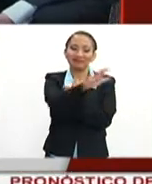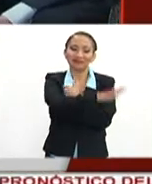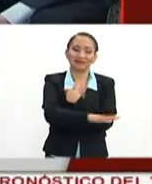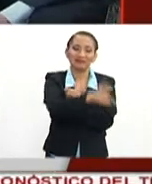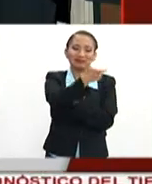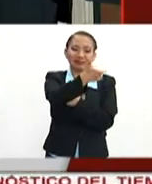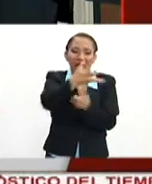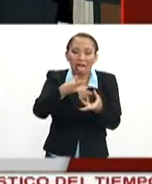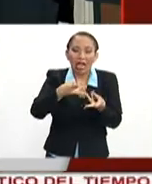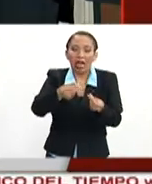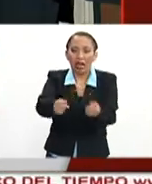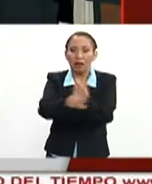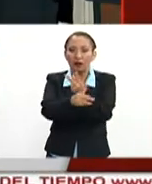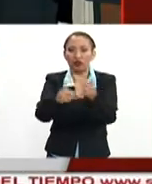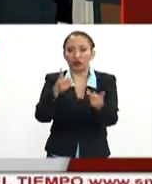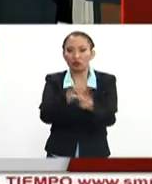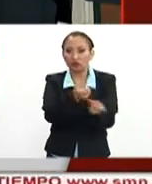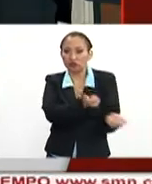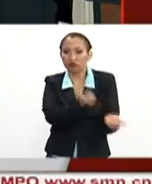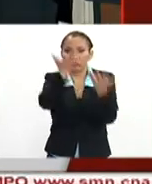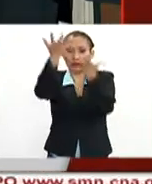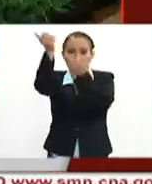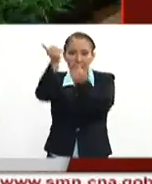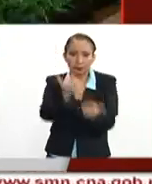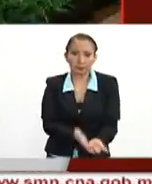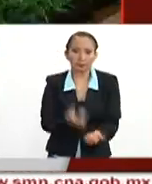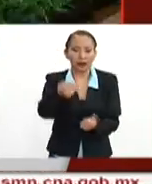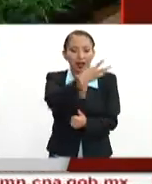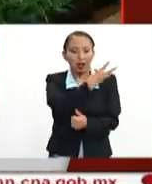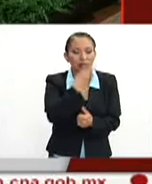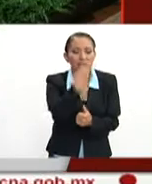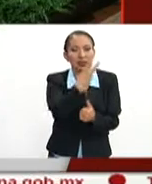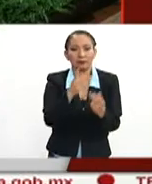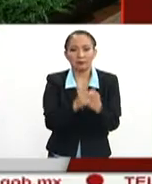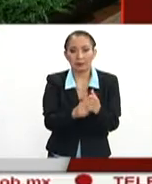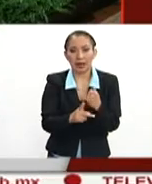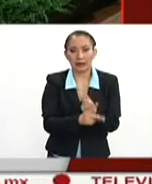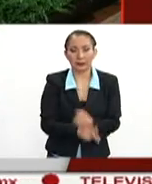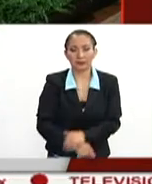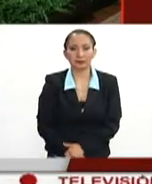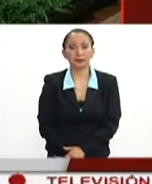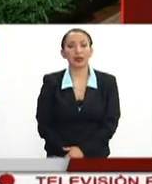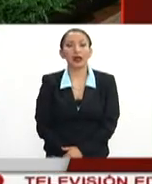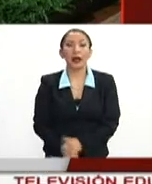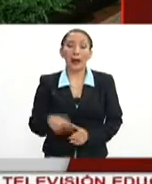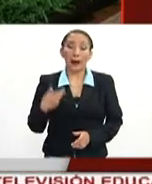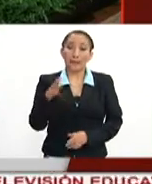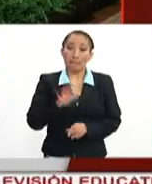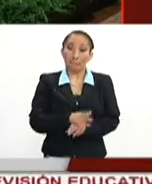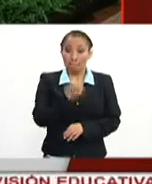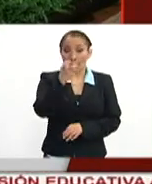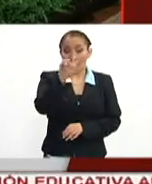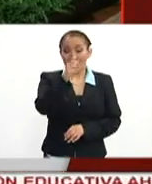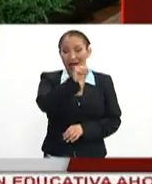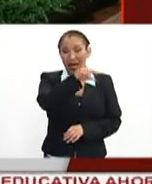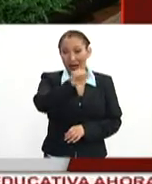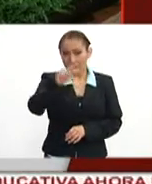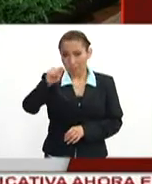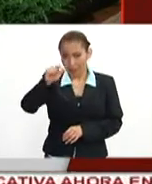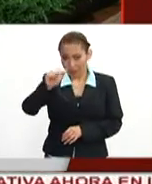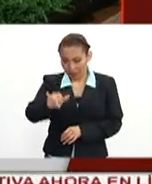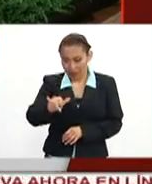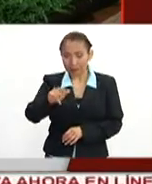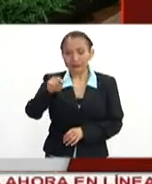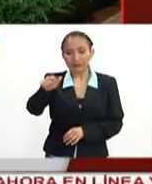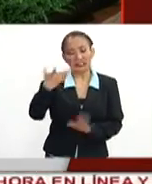los costos de los productos de importación y de exportación entre los socios comerciales. Por lo tanto, Pati, Ana Cristina,